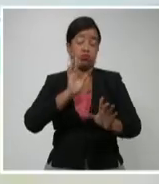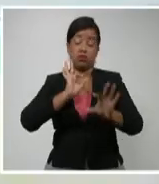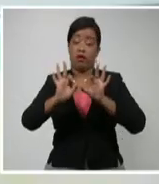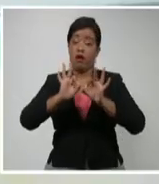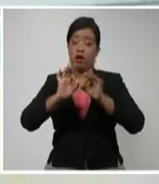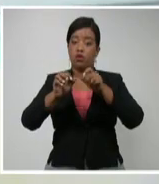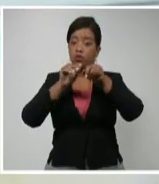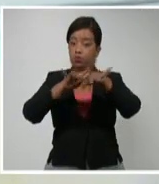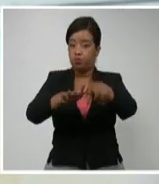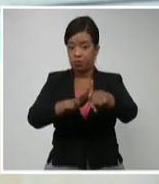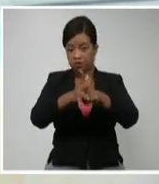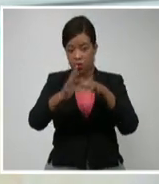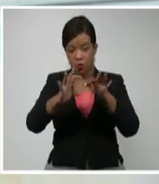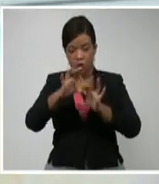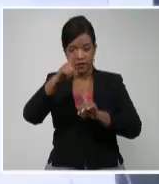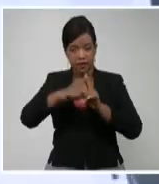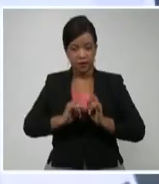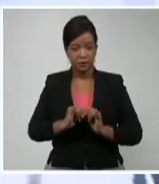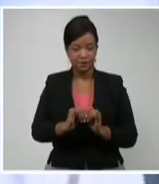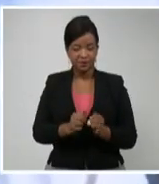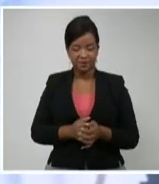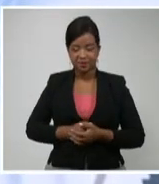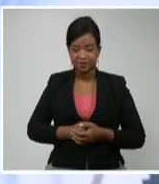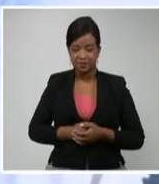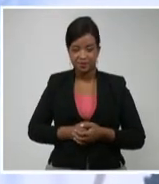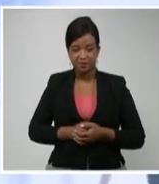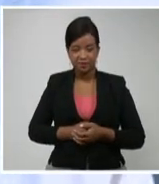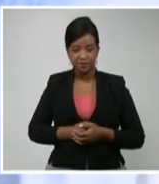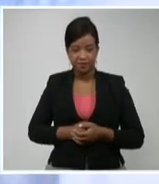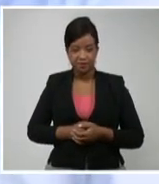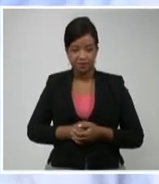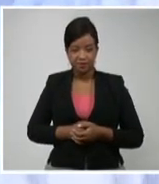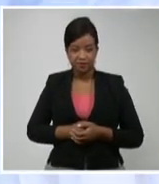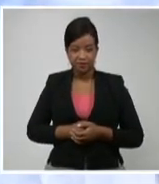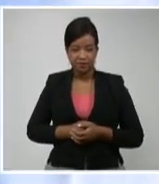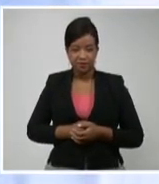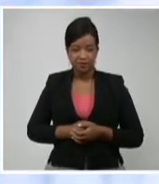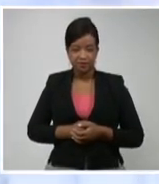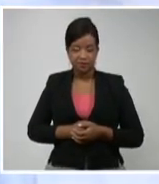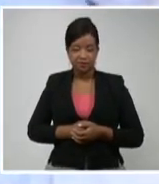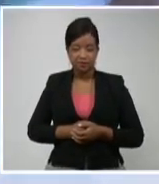desde guantánamo ernesto martínez y miguel reyes sistema informativo de la televisión cubana